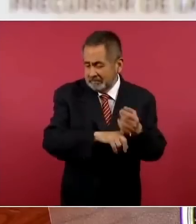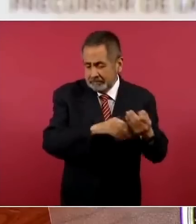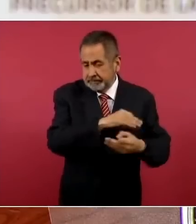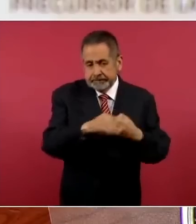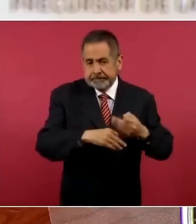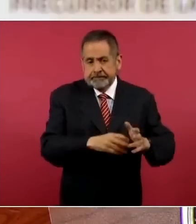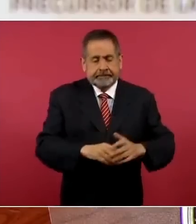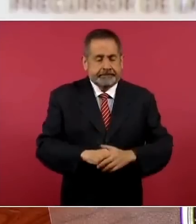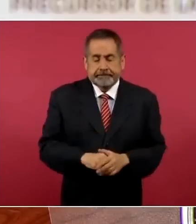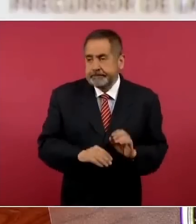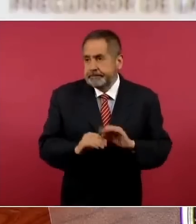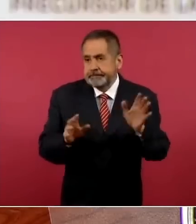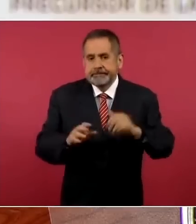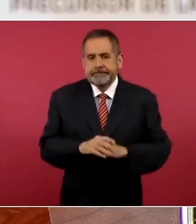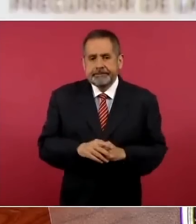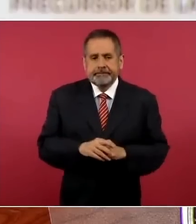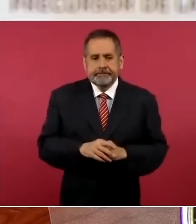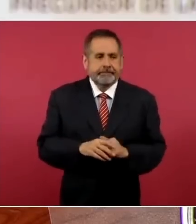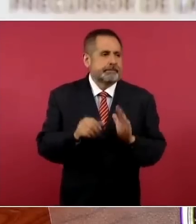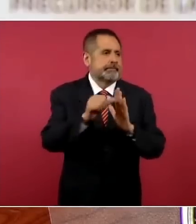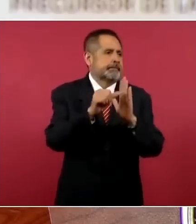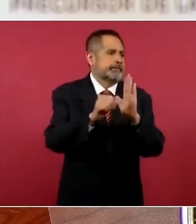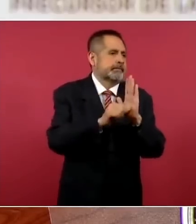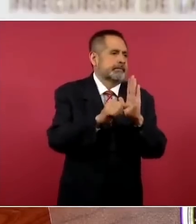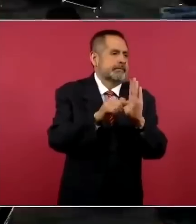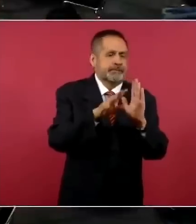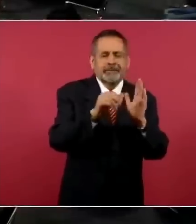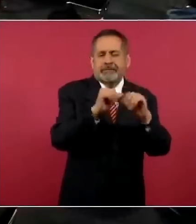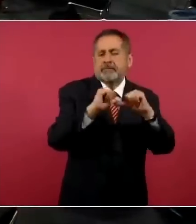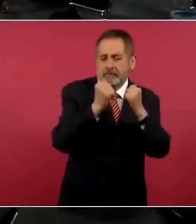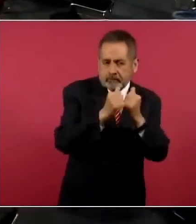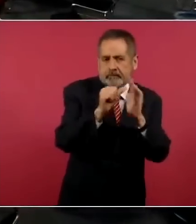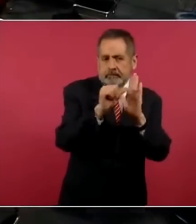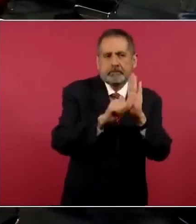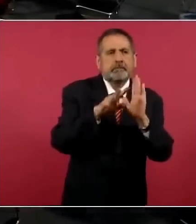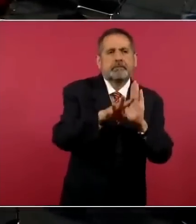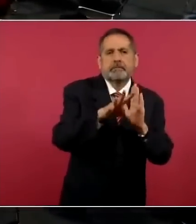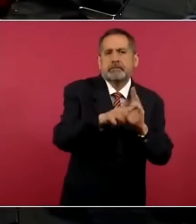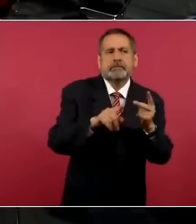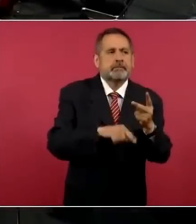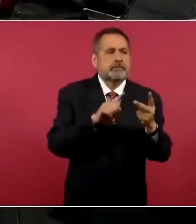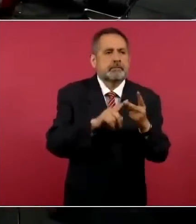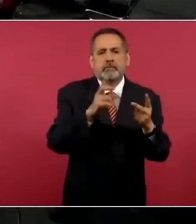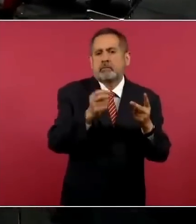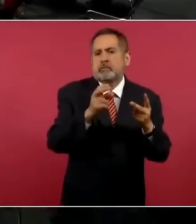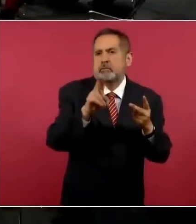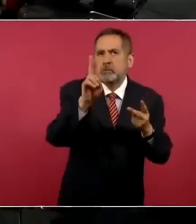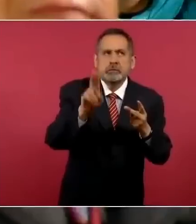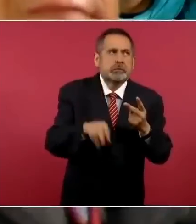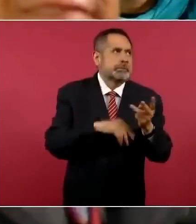Claro que artículo 19 y la ONU